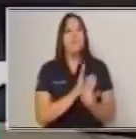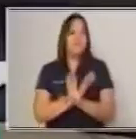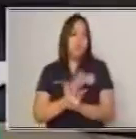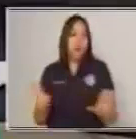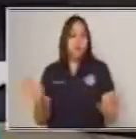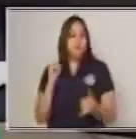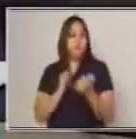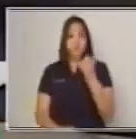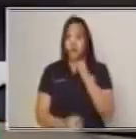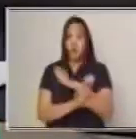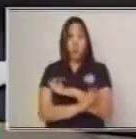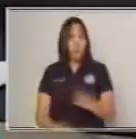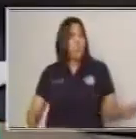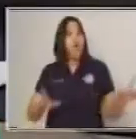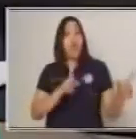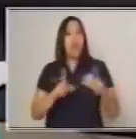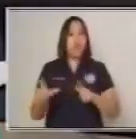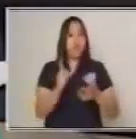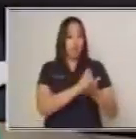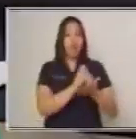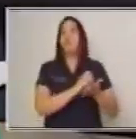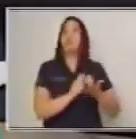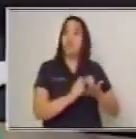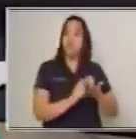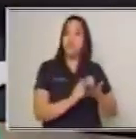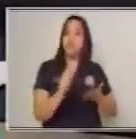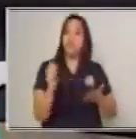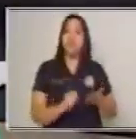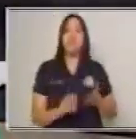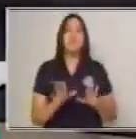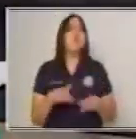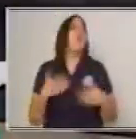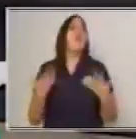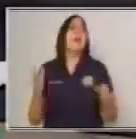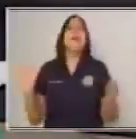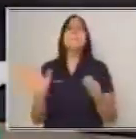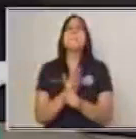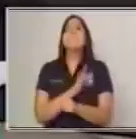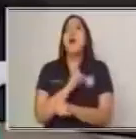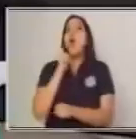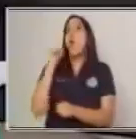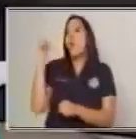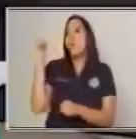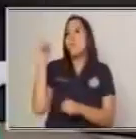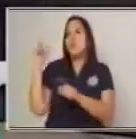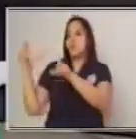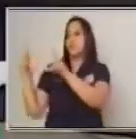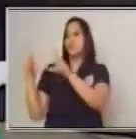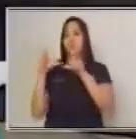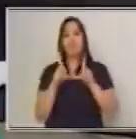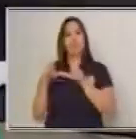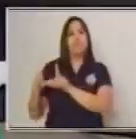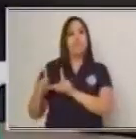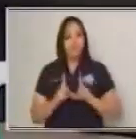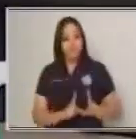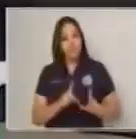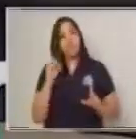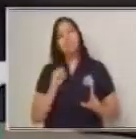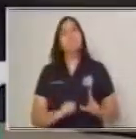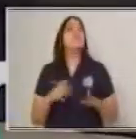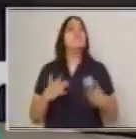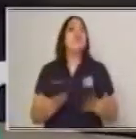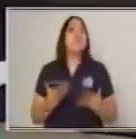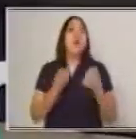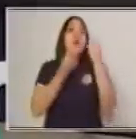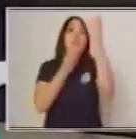sus anotaciones listas? Bueno, ahora vamos a completar nuestro mapa de 4 cuadros con